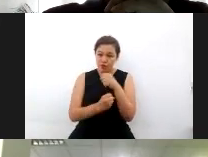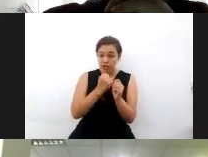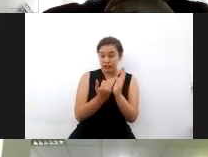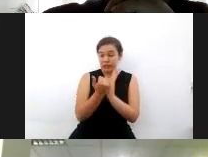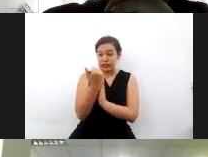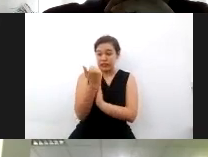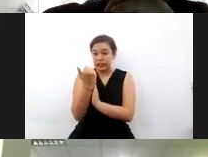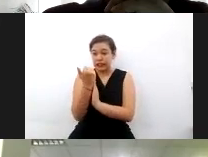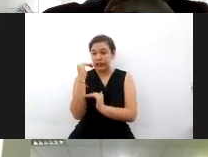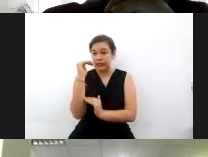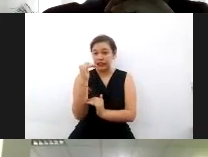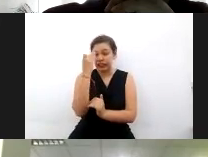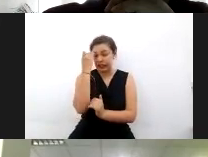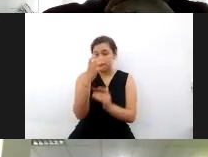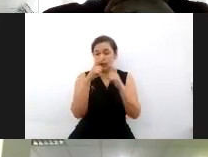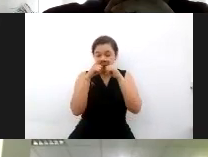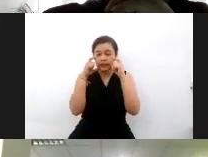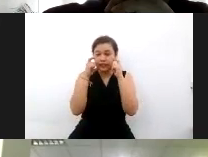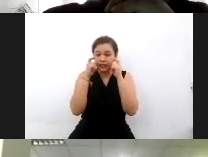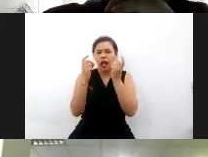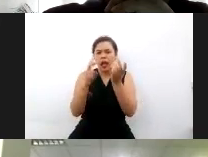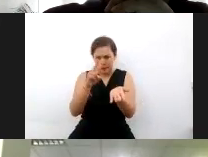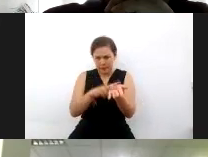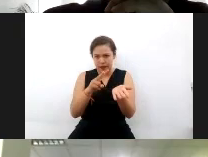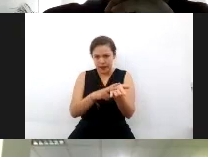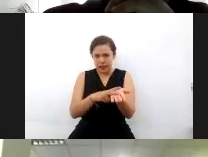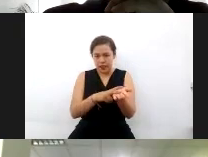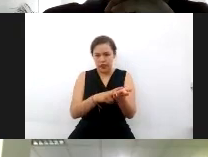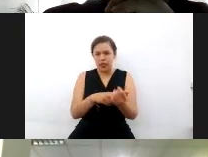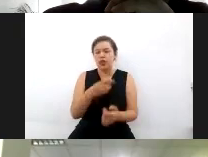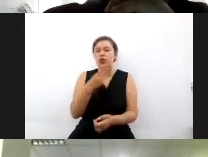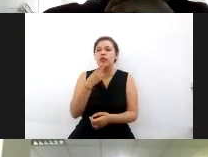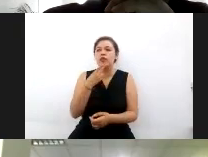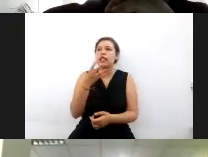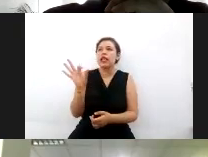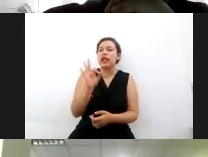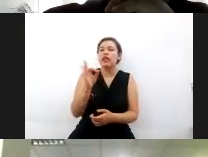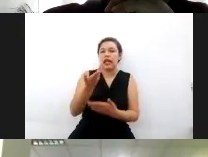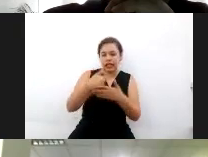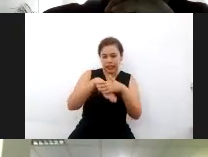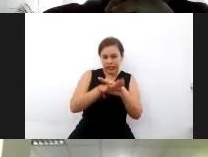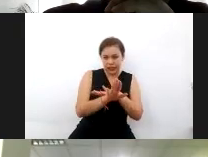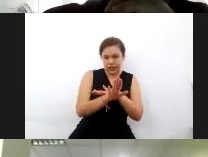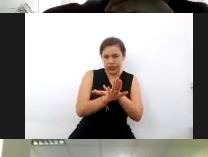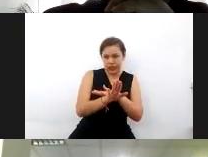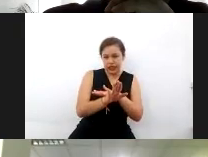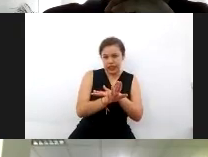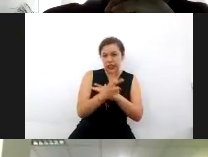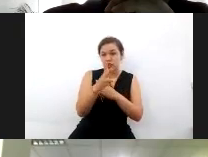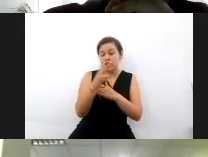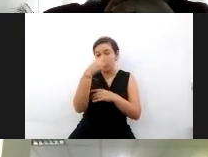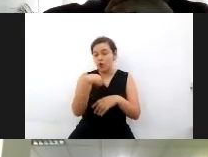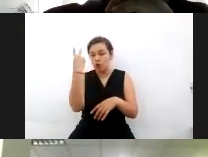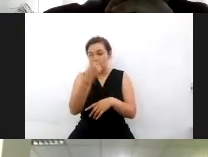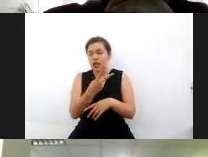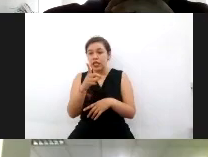se lo dejan por tanto tiempo. Entonces, es válido que lo puedan utilizar a lo mejor al ingreso y un par de horas más y se lo